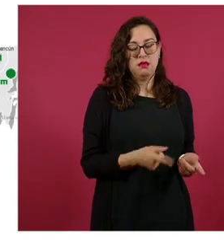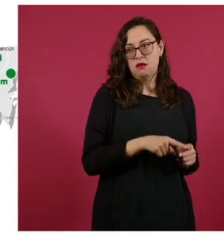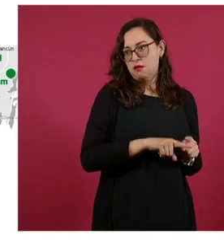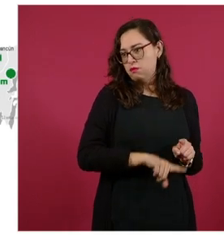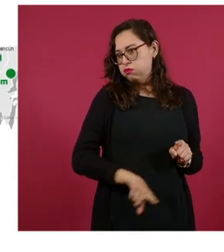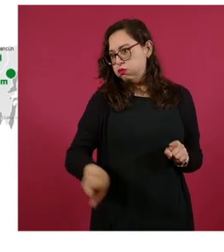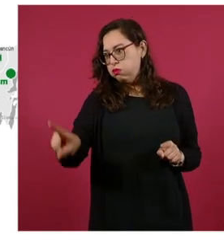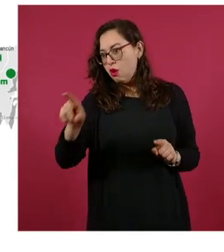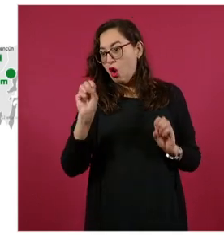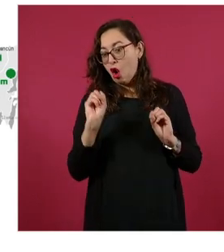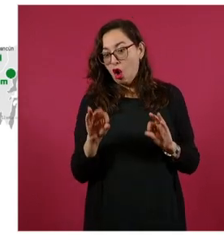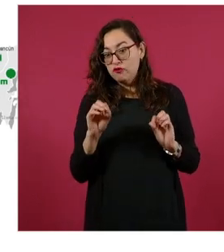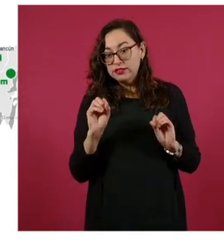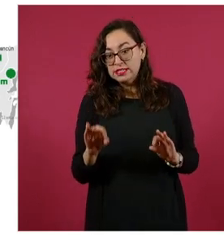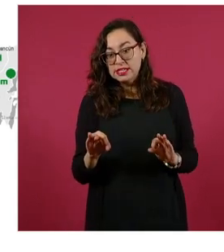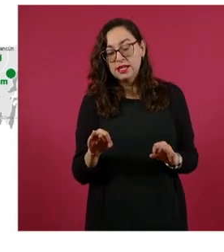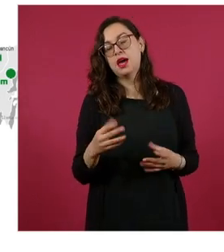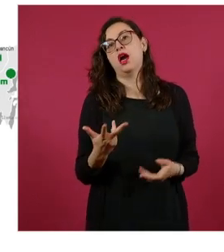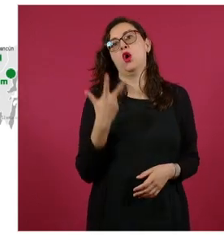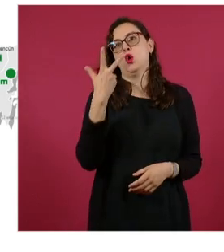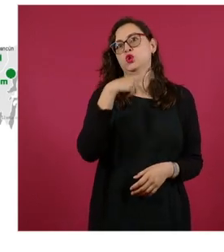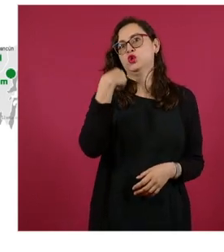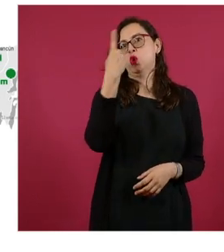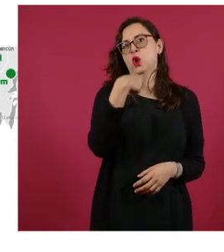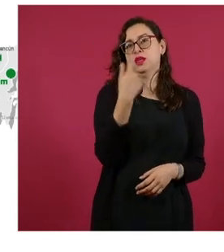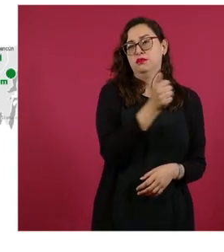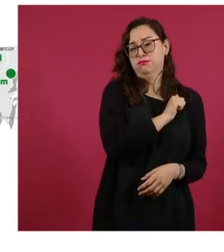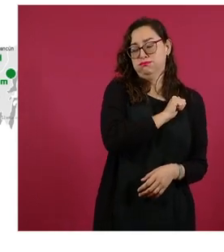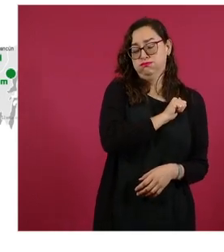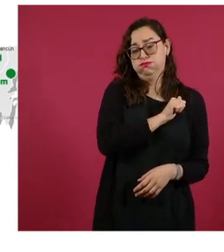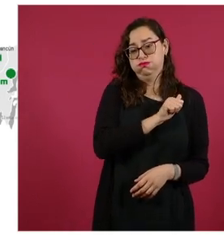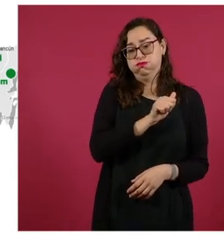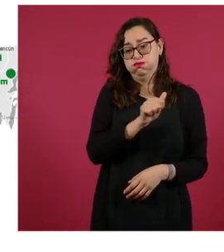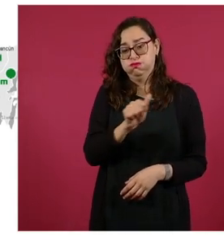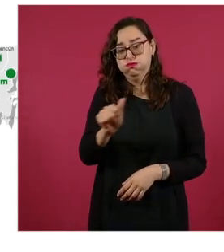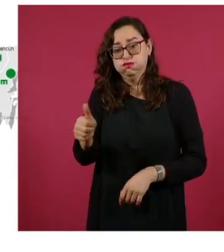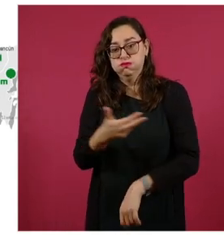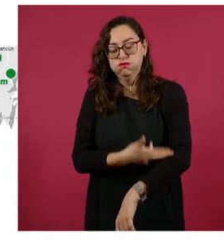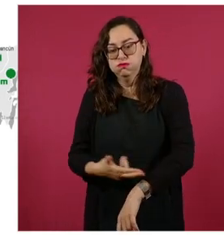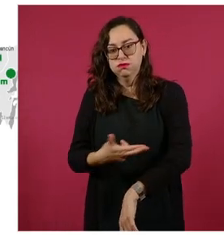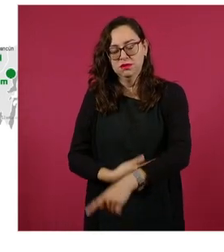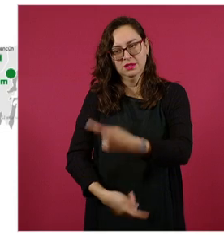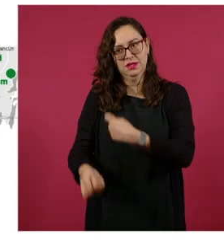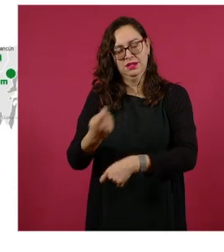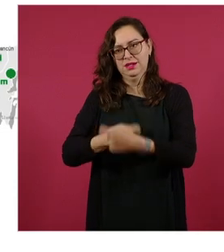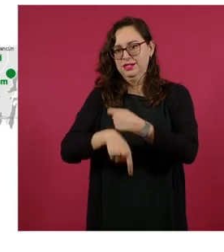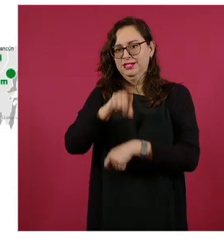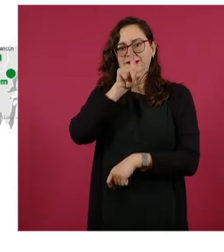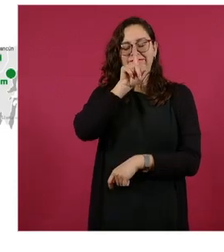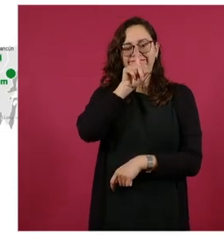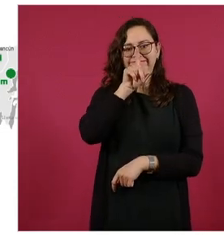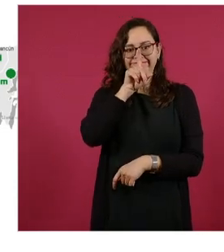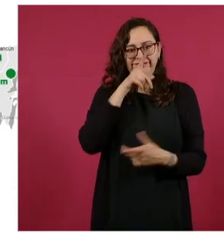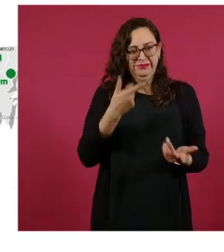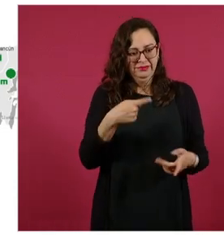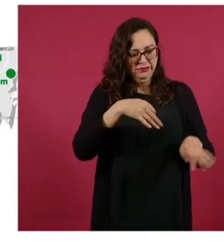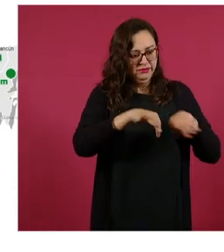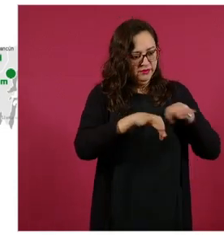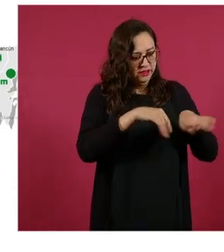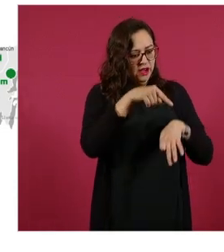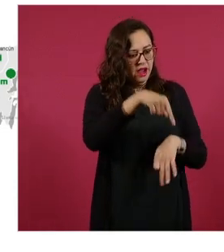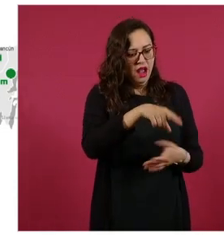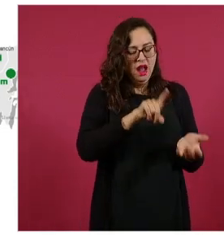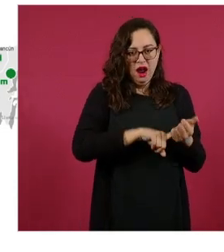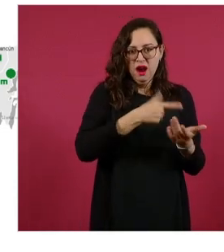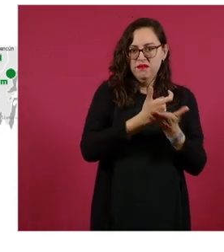siete u ocho horas hasta La Paz, que era la oficina más cercana, para hacer un trámite con el Infonavit, a pesar de que eran trabajadores que estaban